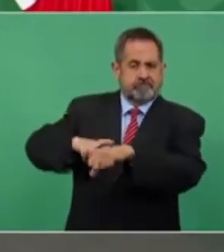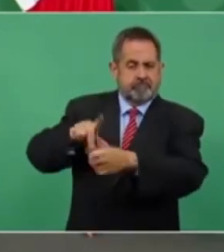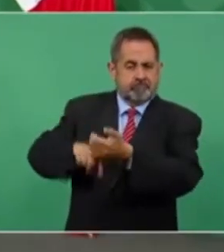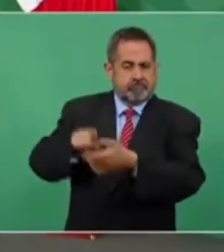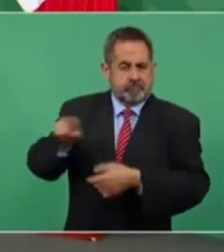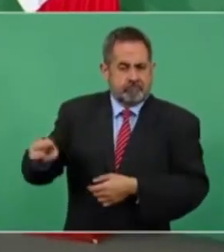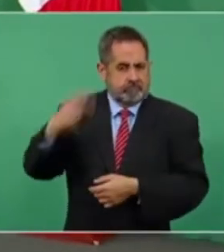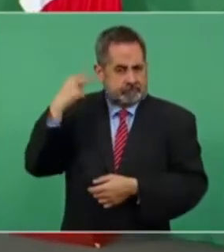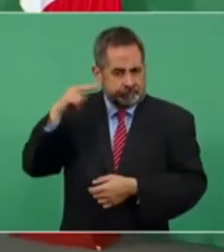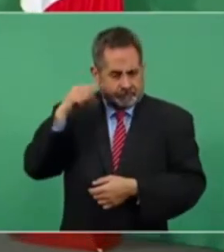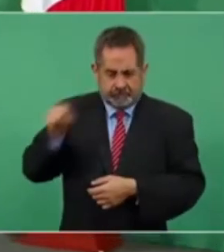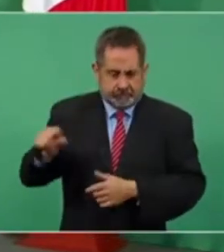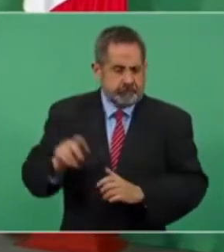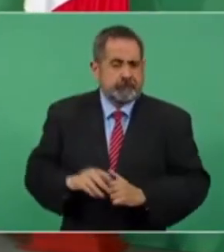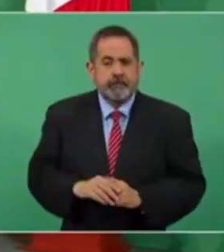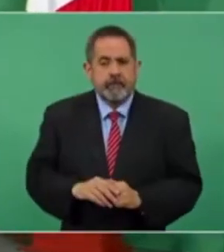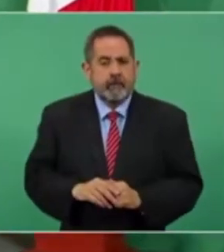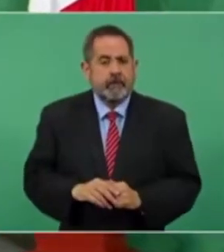y